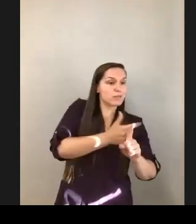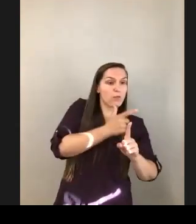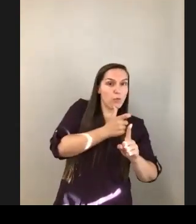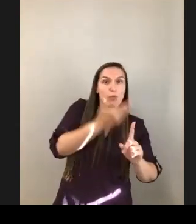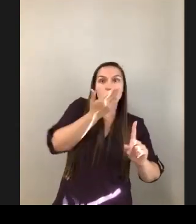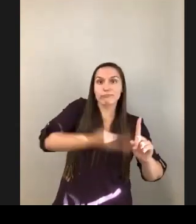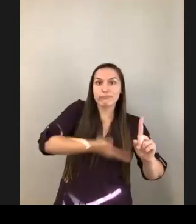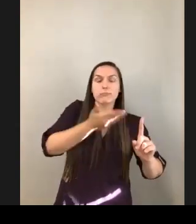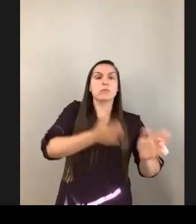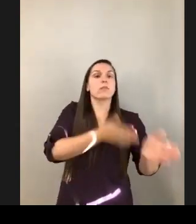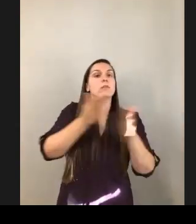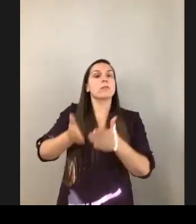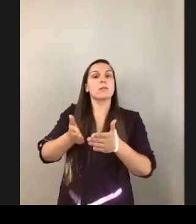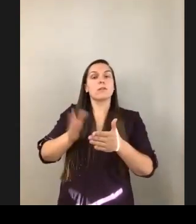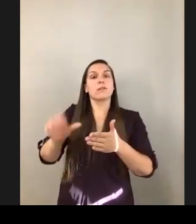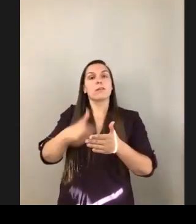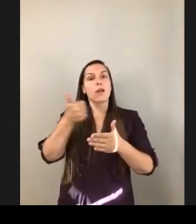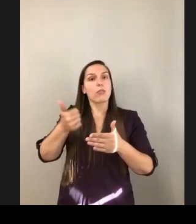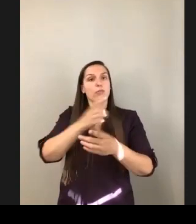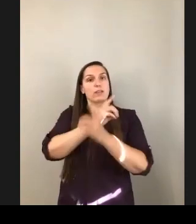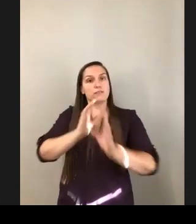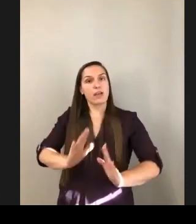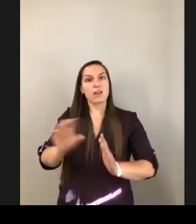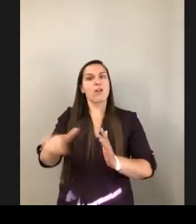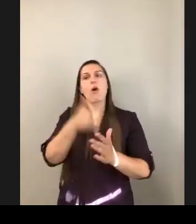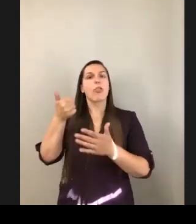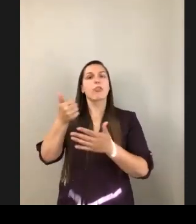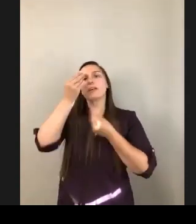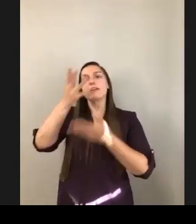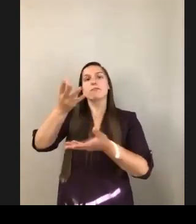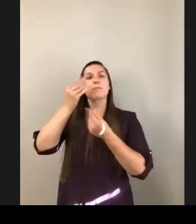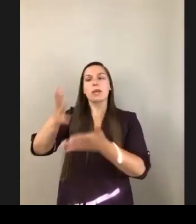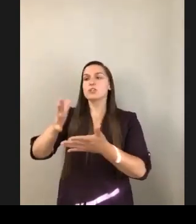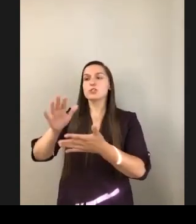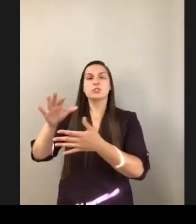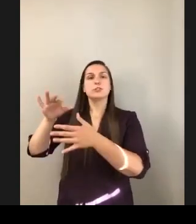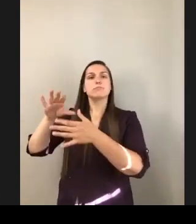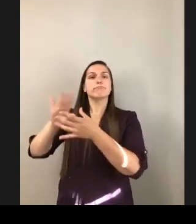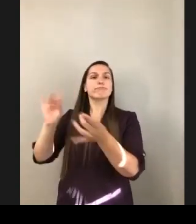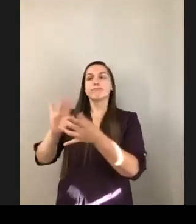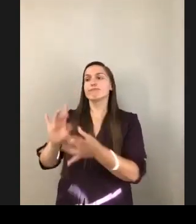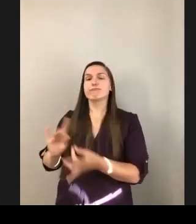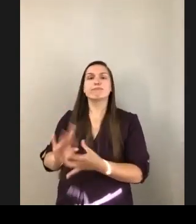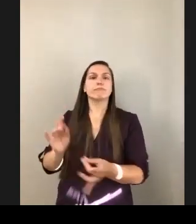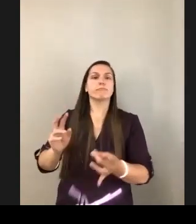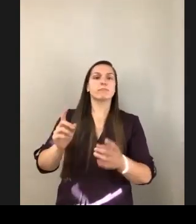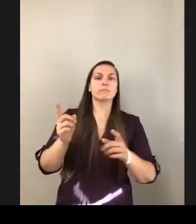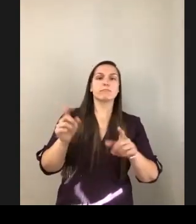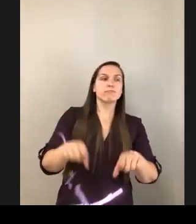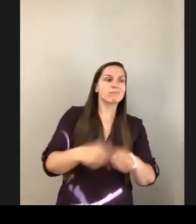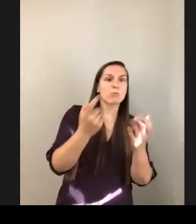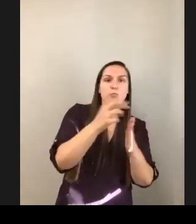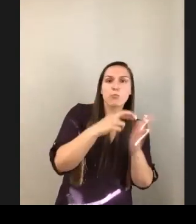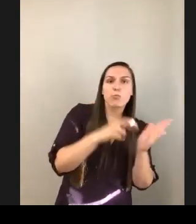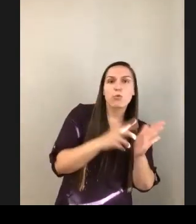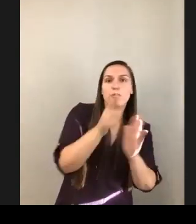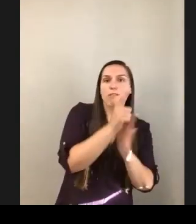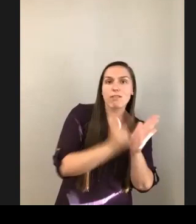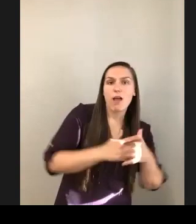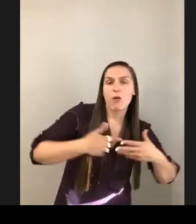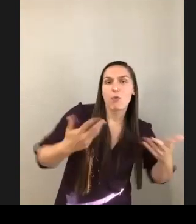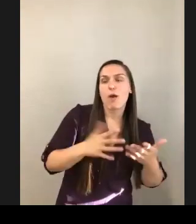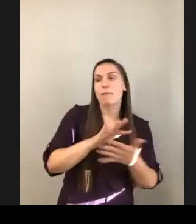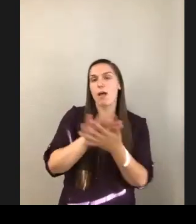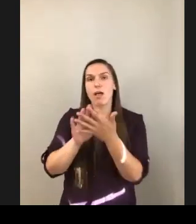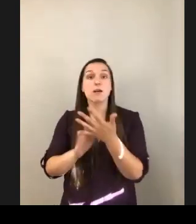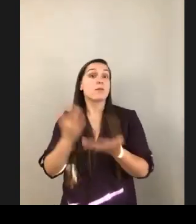2 páginas. Esos fueron las quejas, cuáles fueron las violaciones y las recomendaciones para